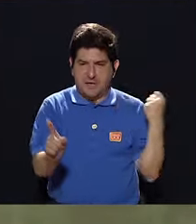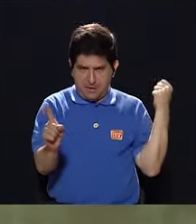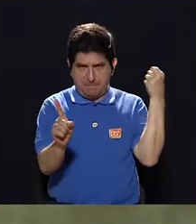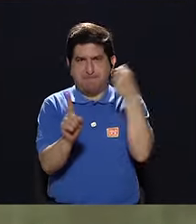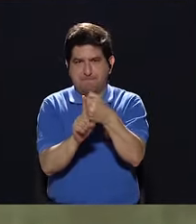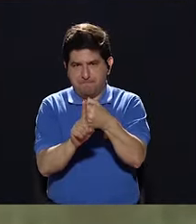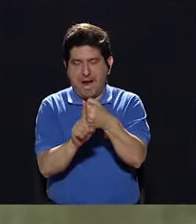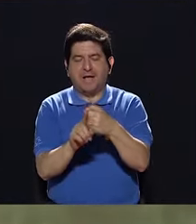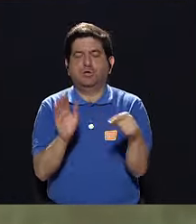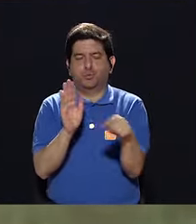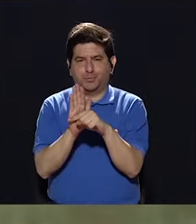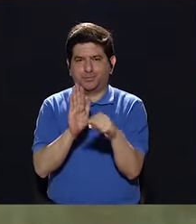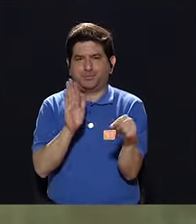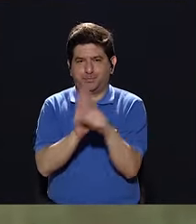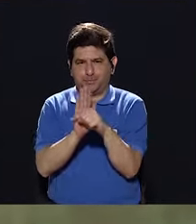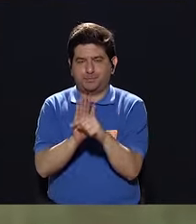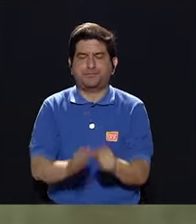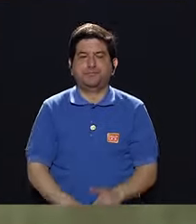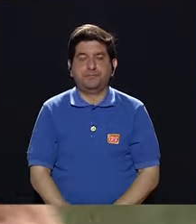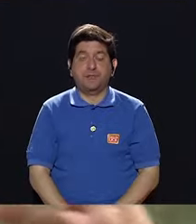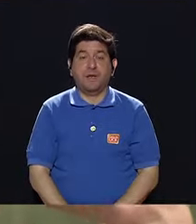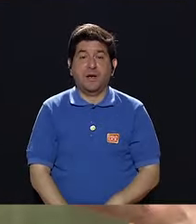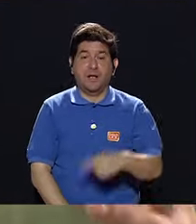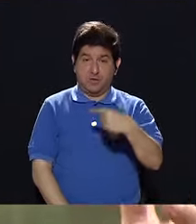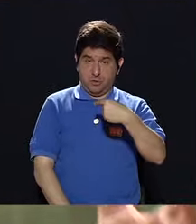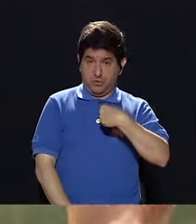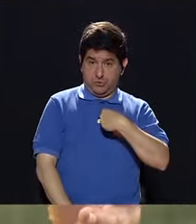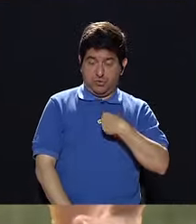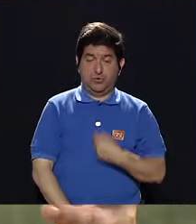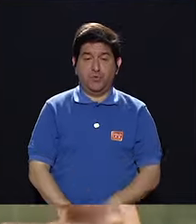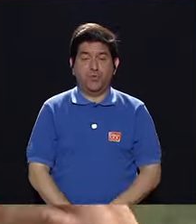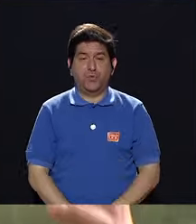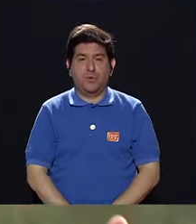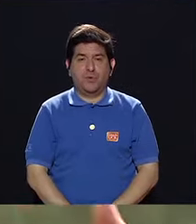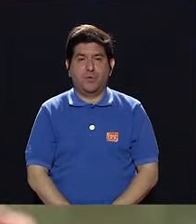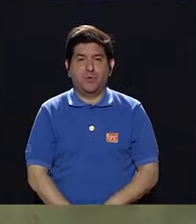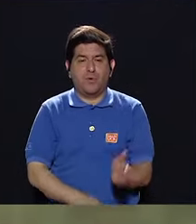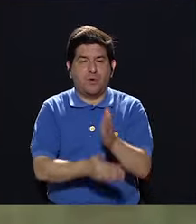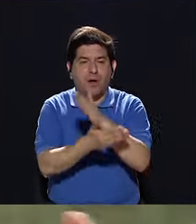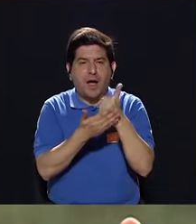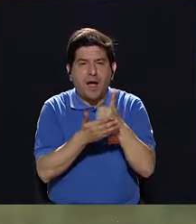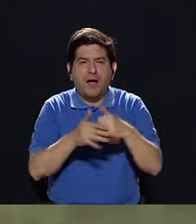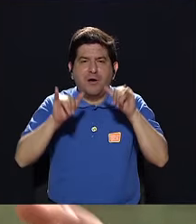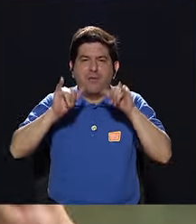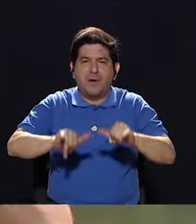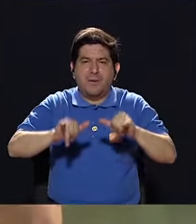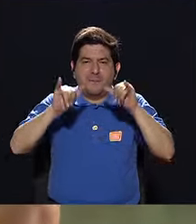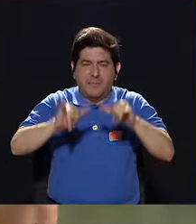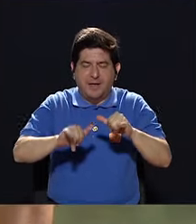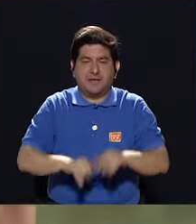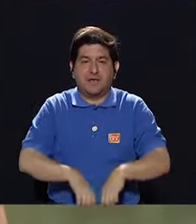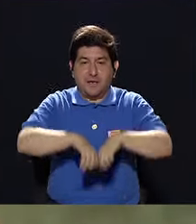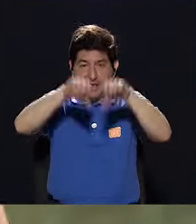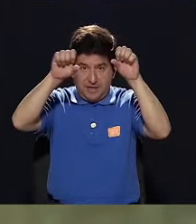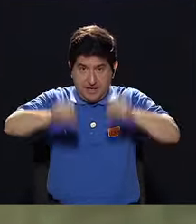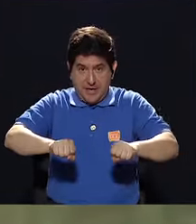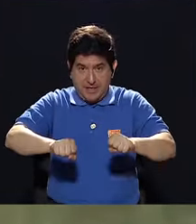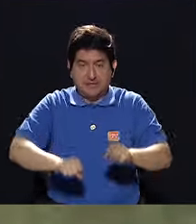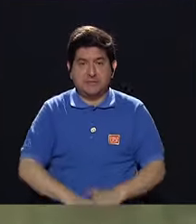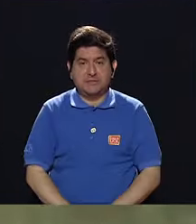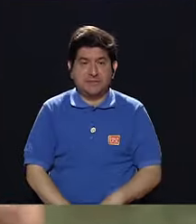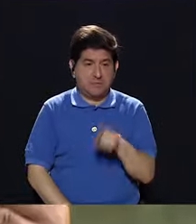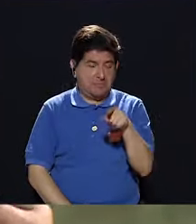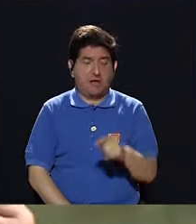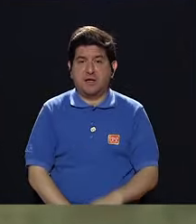tiene sus impactos negativos. Entonces, si uno retiene un poco de esa agua, al sistema como